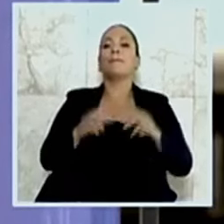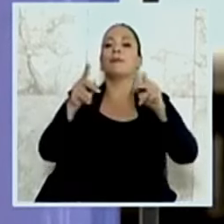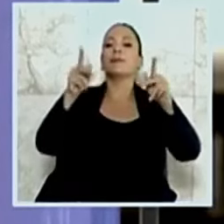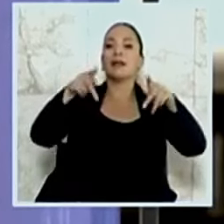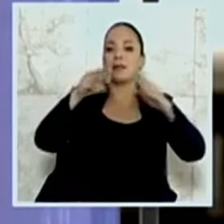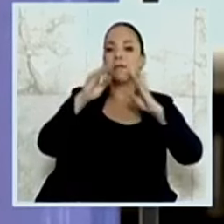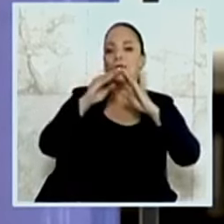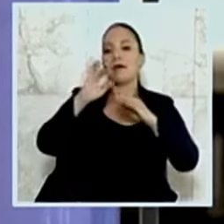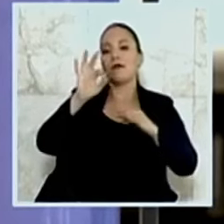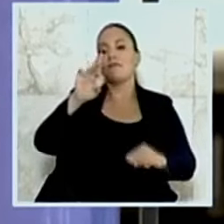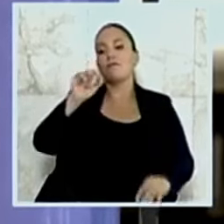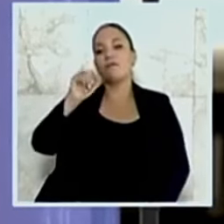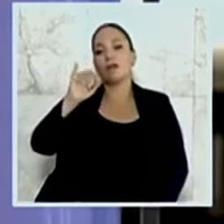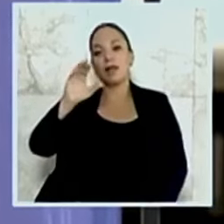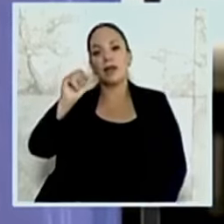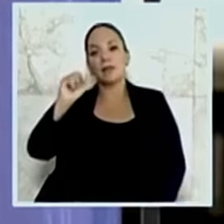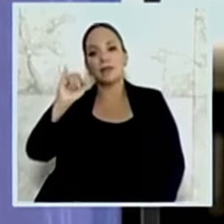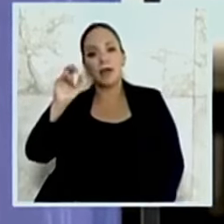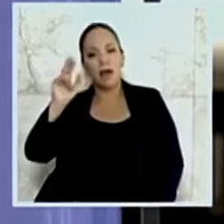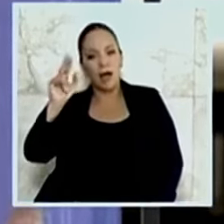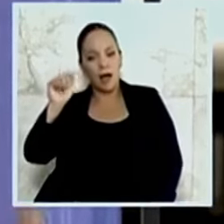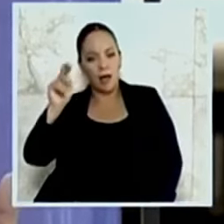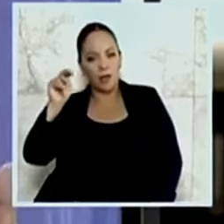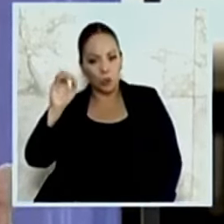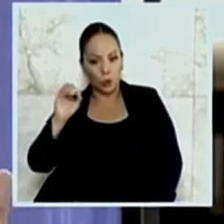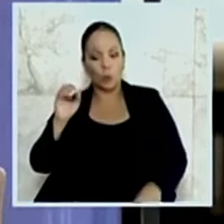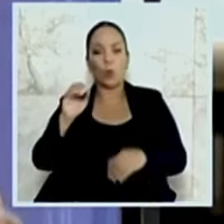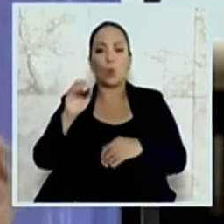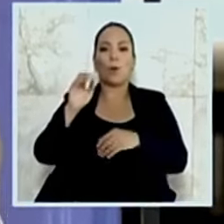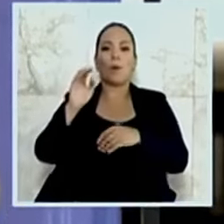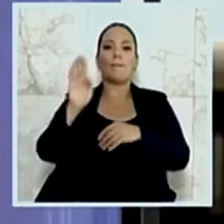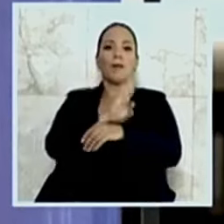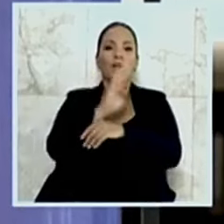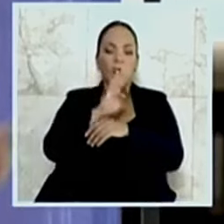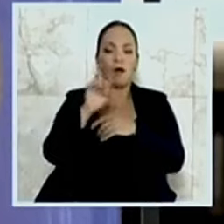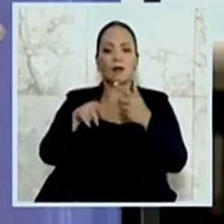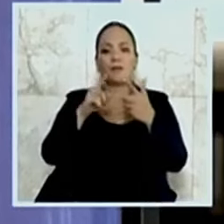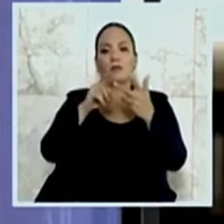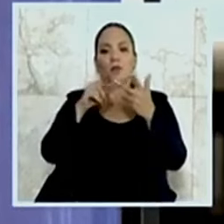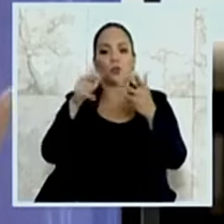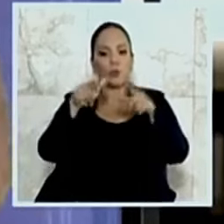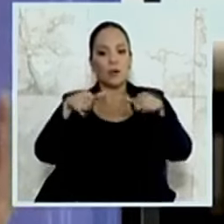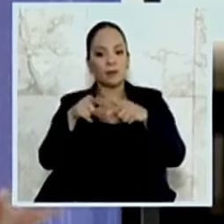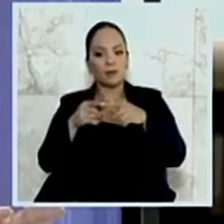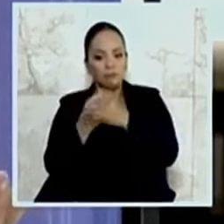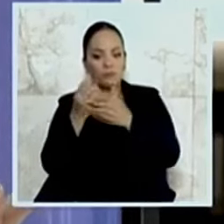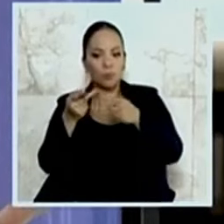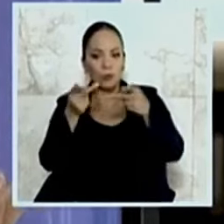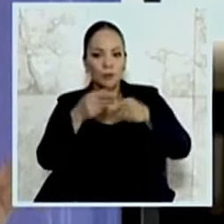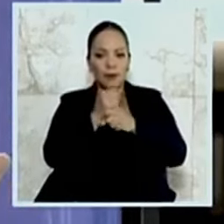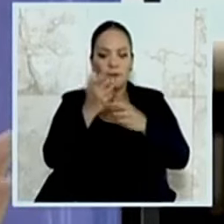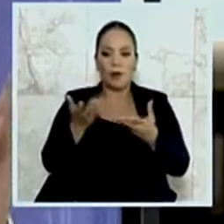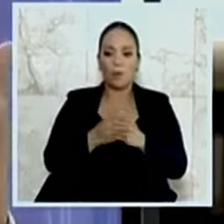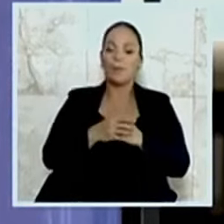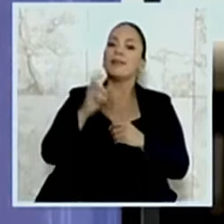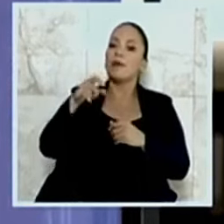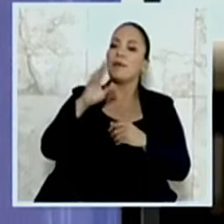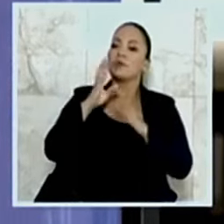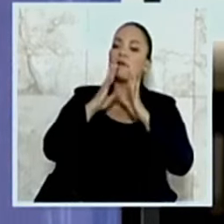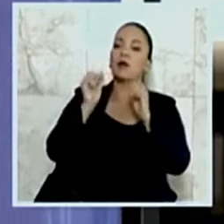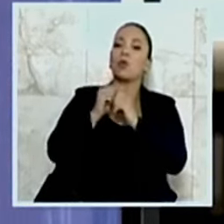la gente se sienta cómoda yendo ahí, en términos de permitirle a la gente de Fray Casiano, de